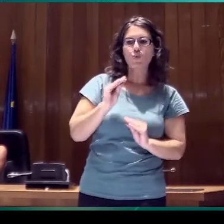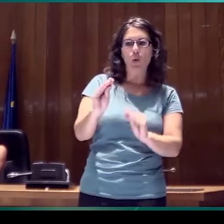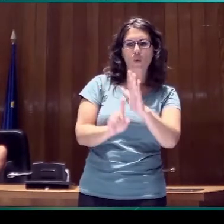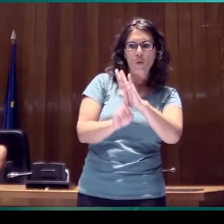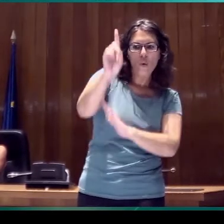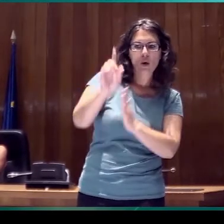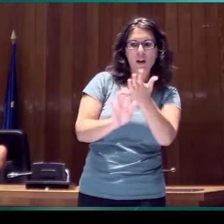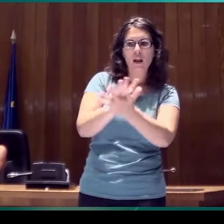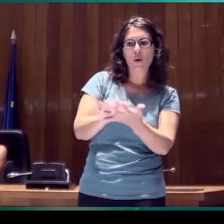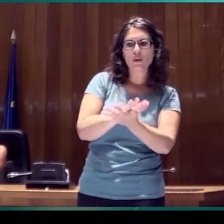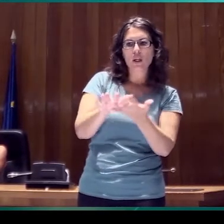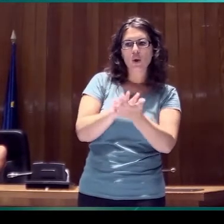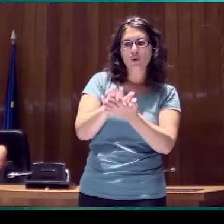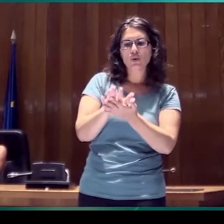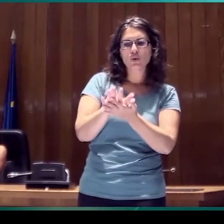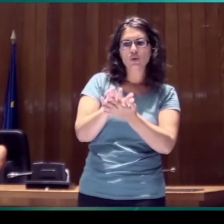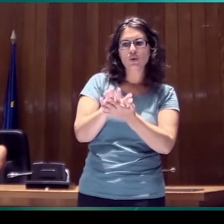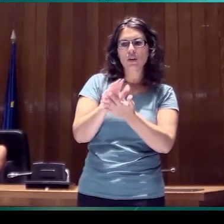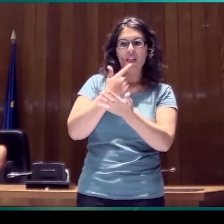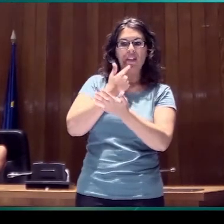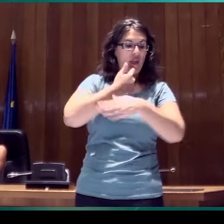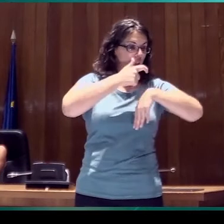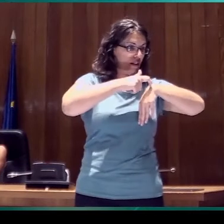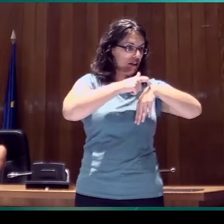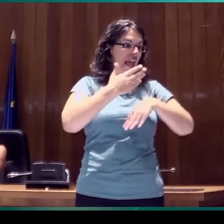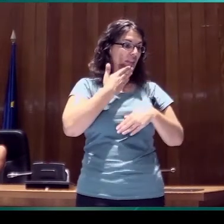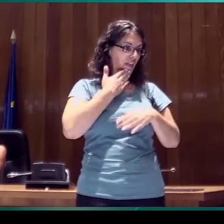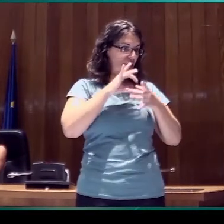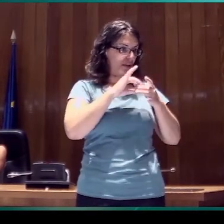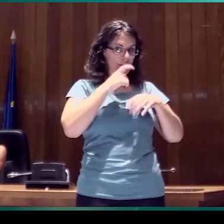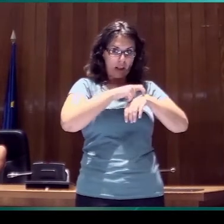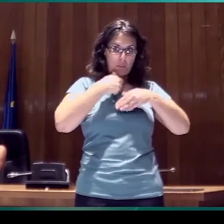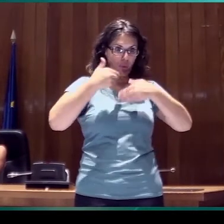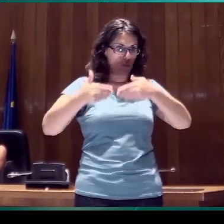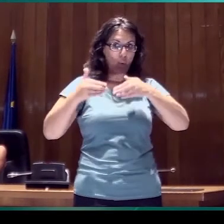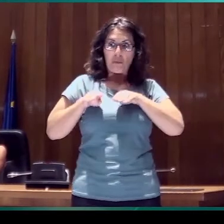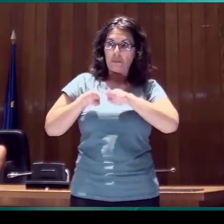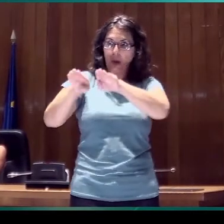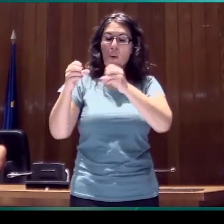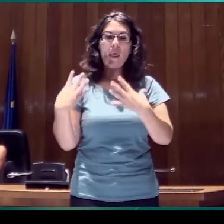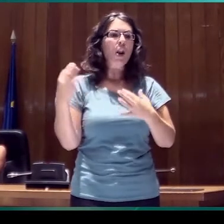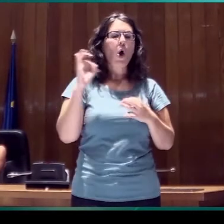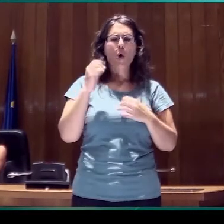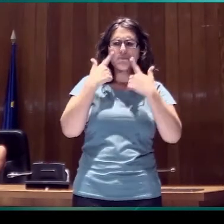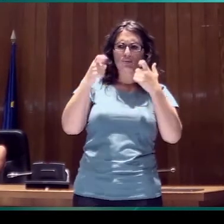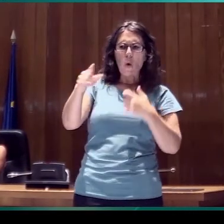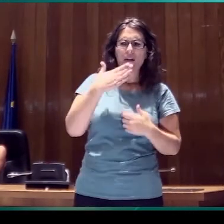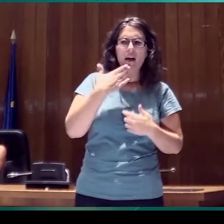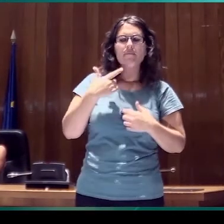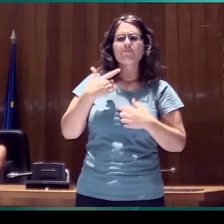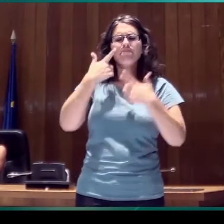la lengua de signos acorde a lo esperado para su edad. Y, además, también permite hacer un análisis más cualitativo